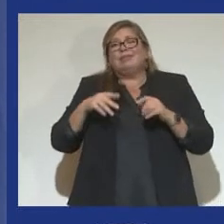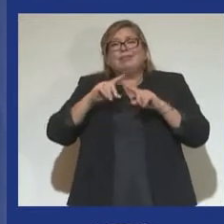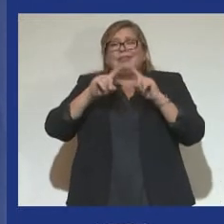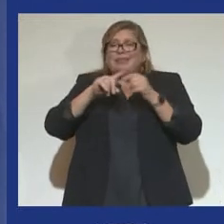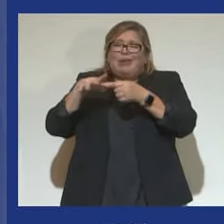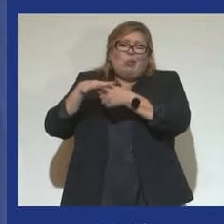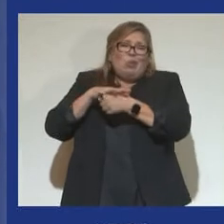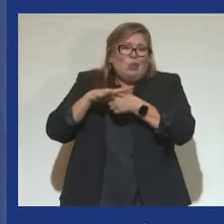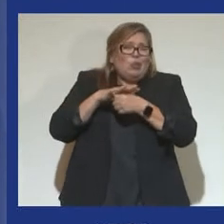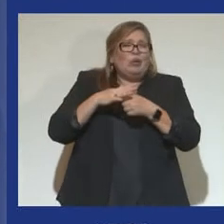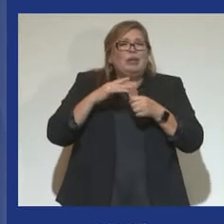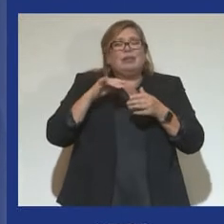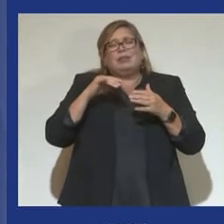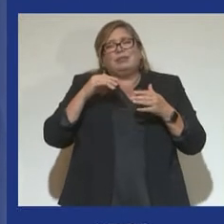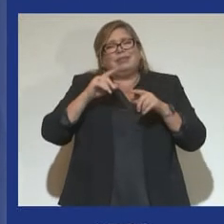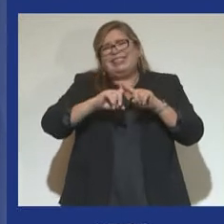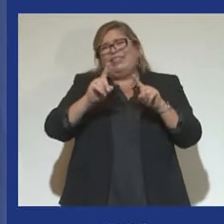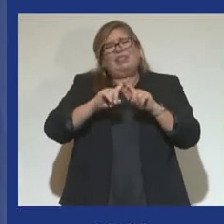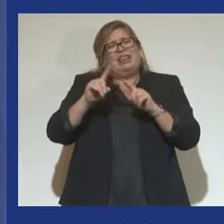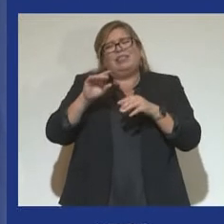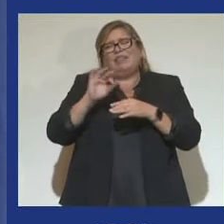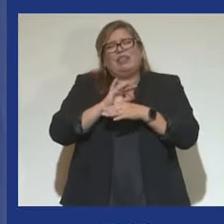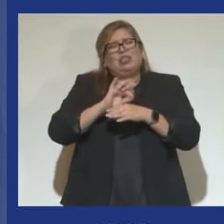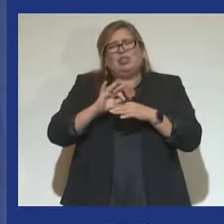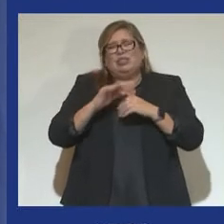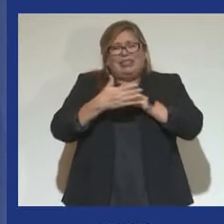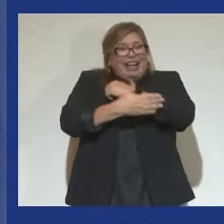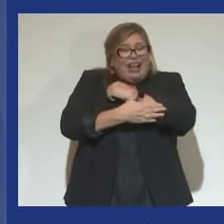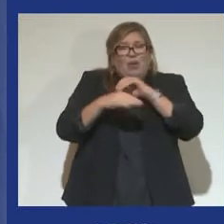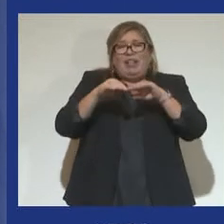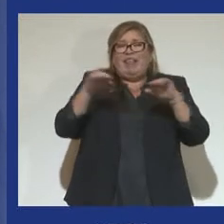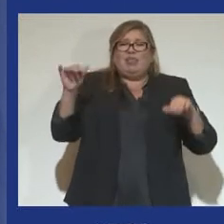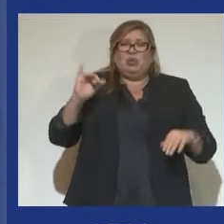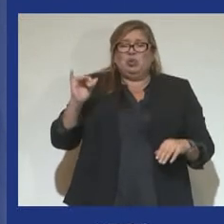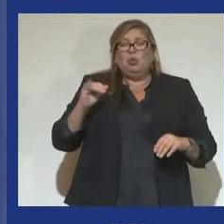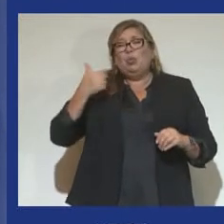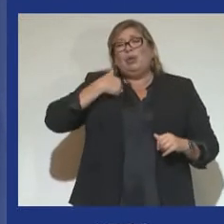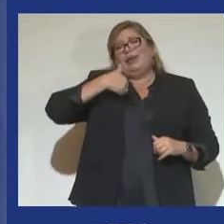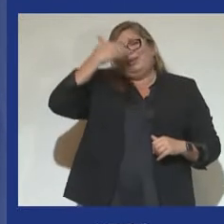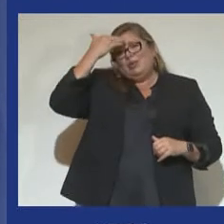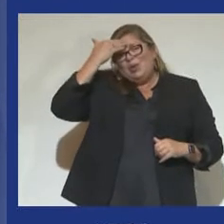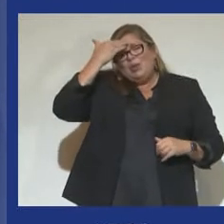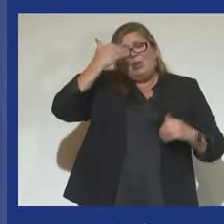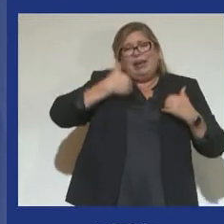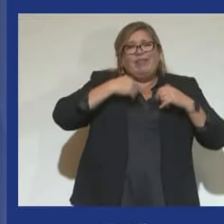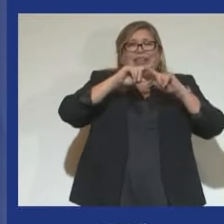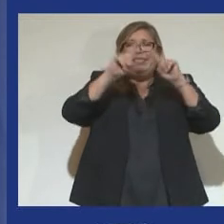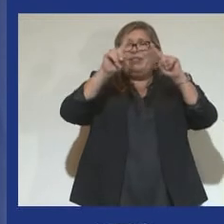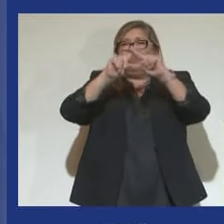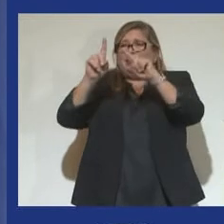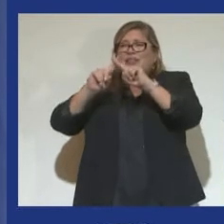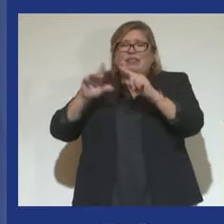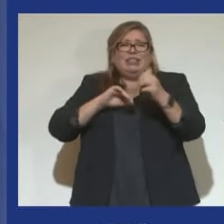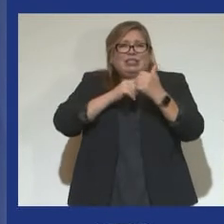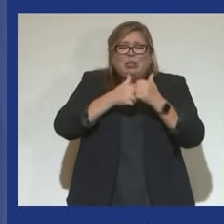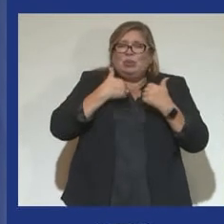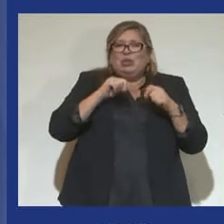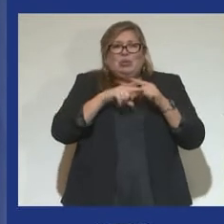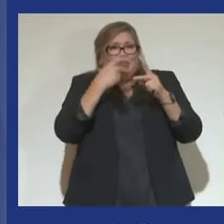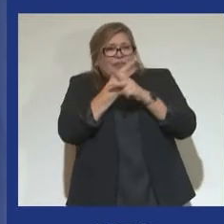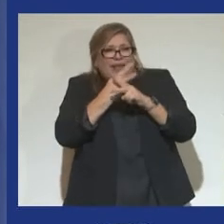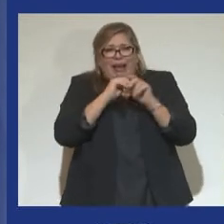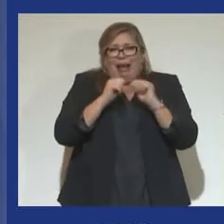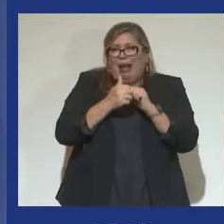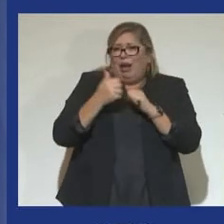hay centros locales instituciones de todo tipo a nivel de condado etcétera así que los estados el estado está muy al tanto de eso